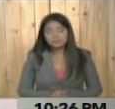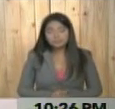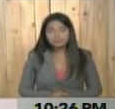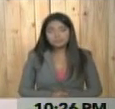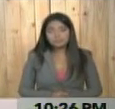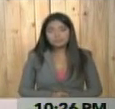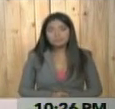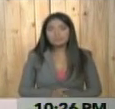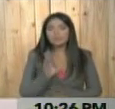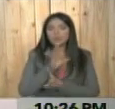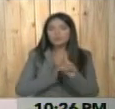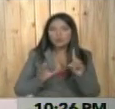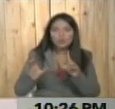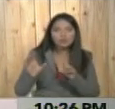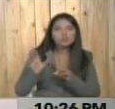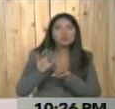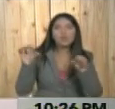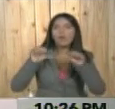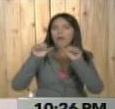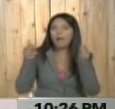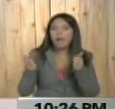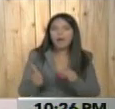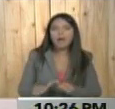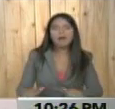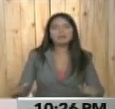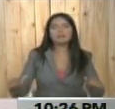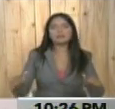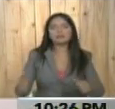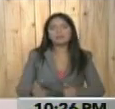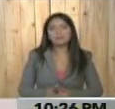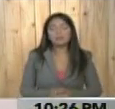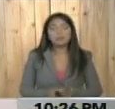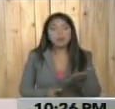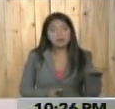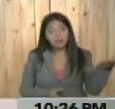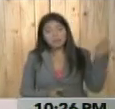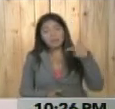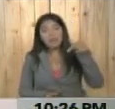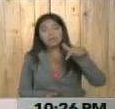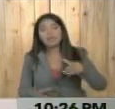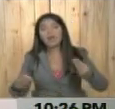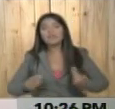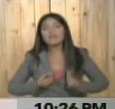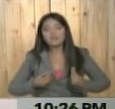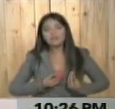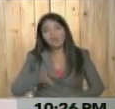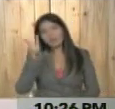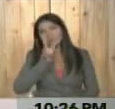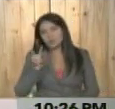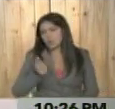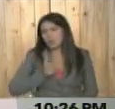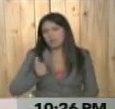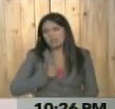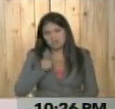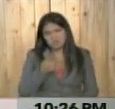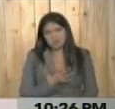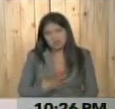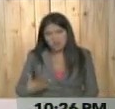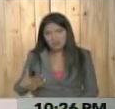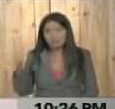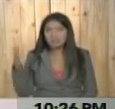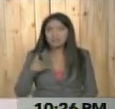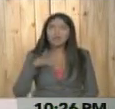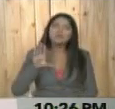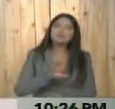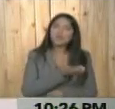su cultura, todo el arte, y para que Lorca venga a vivir en Venezuela cuando quiera venir, Lorca y su